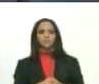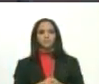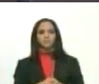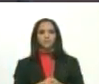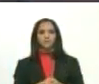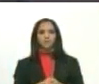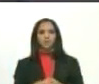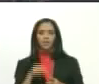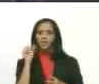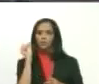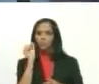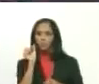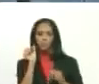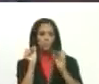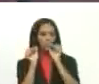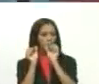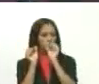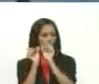Entre un punto y otro punto,